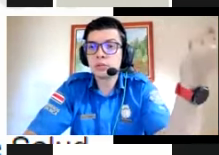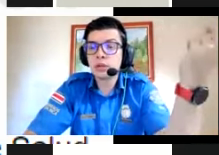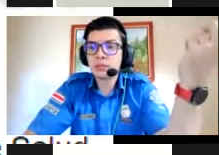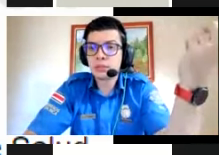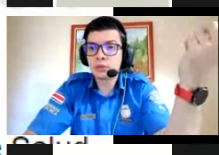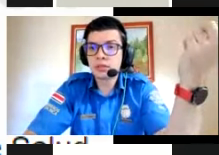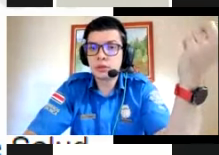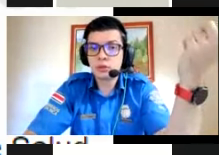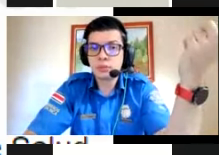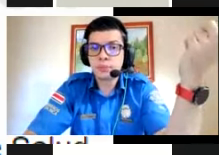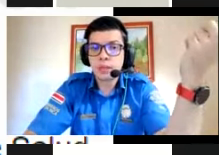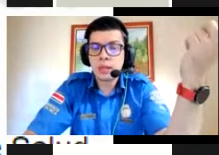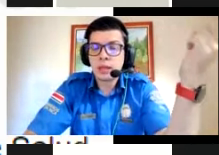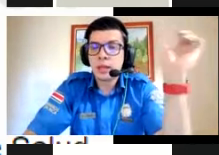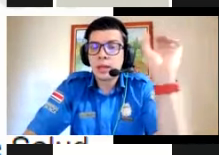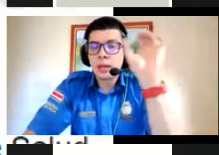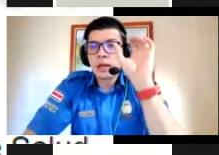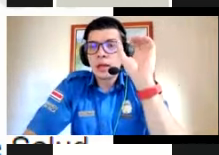otorgados por el Ministerio de Salud.